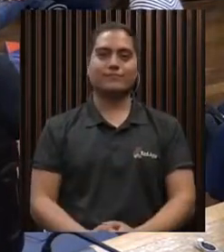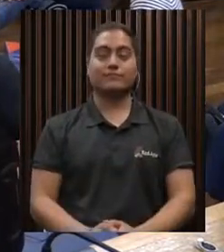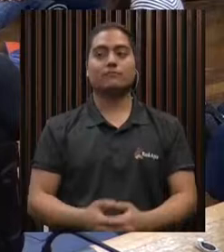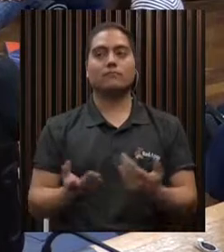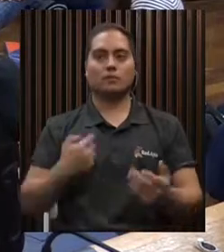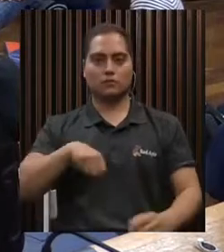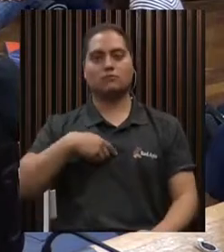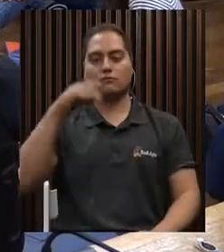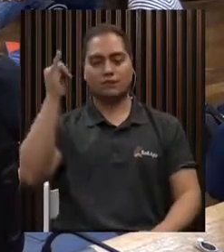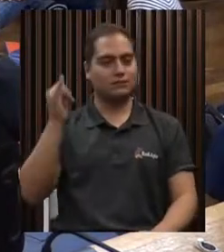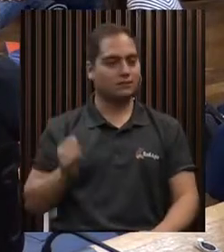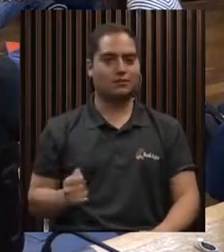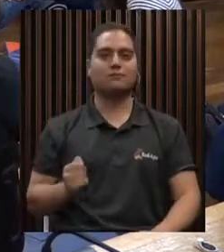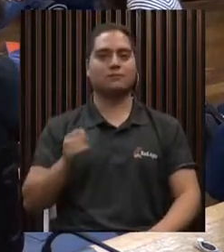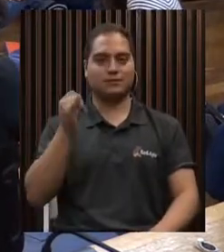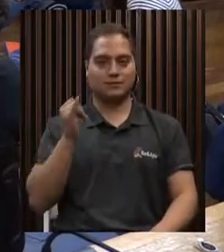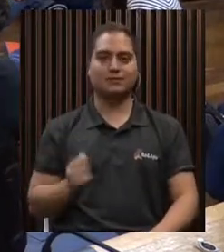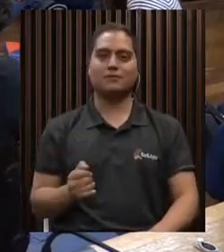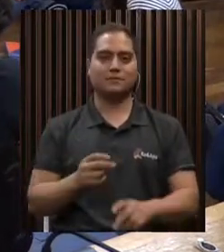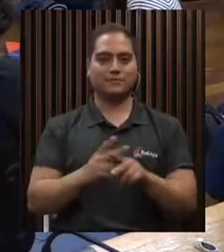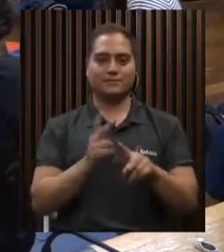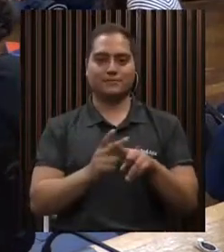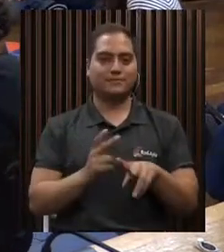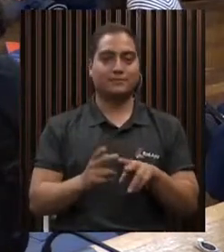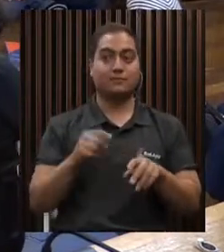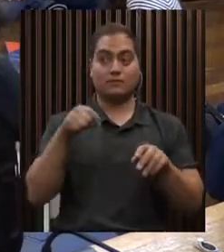Siempre lo hacemos. Hay espacio aquí